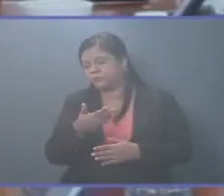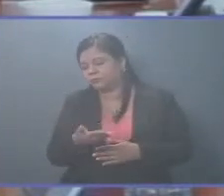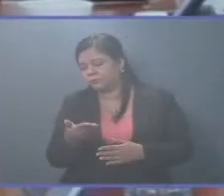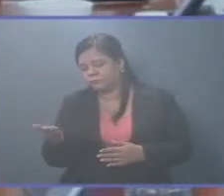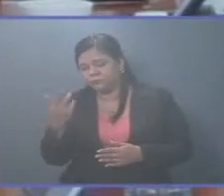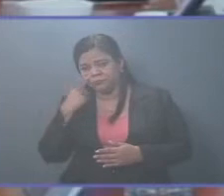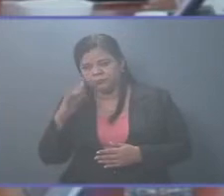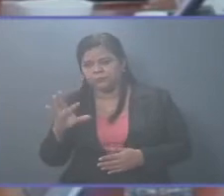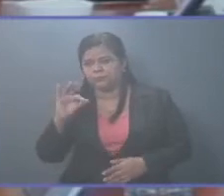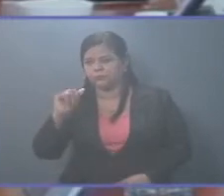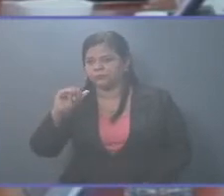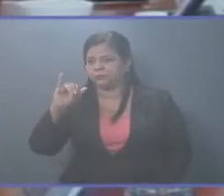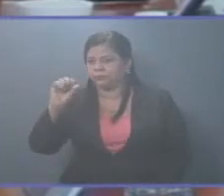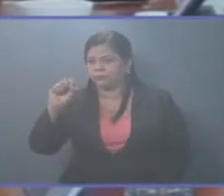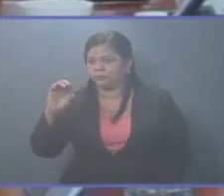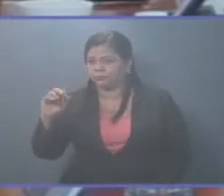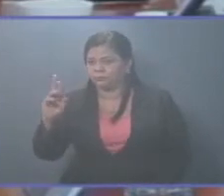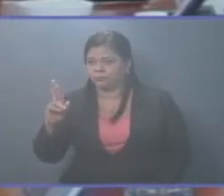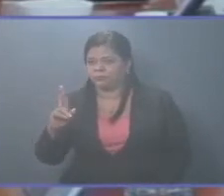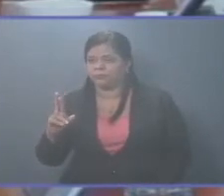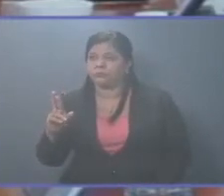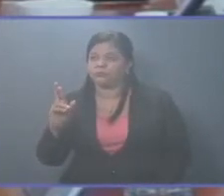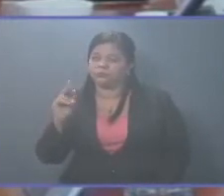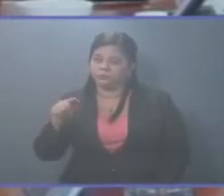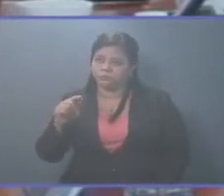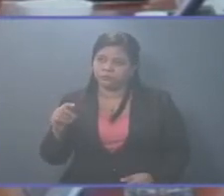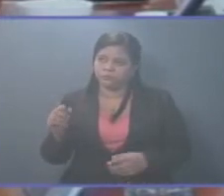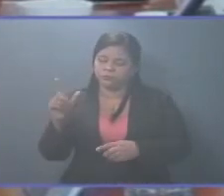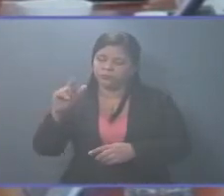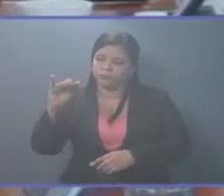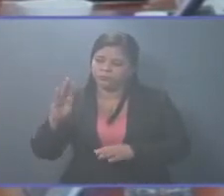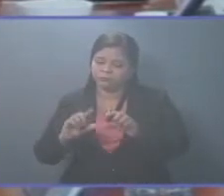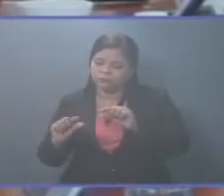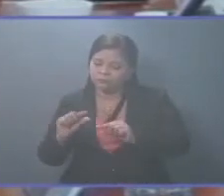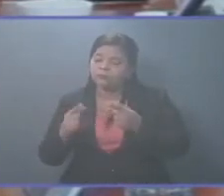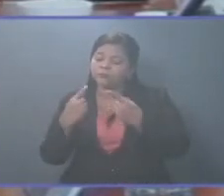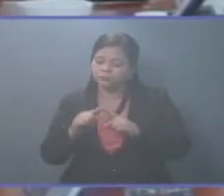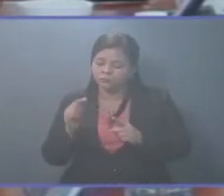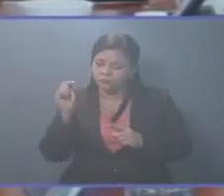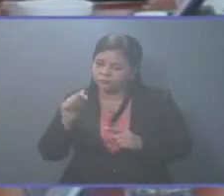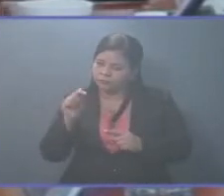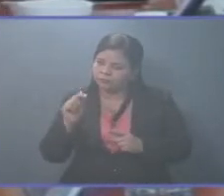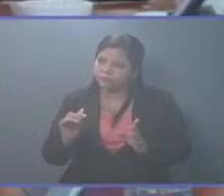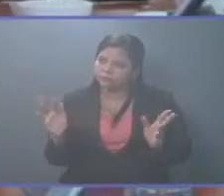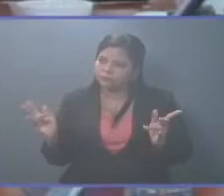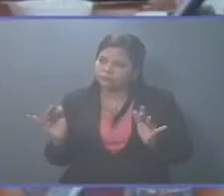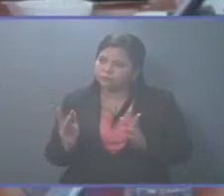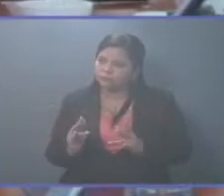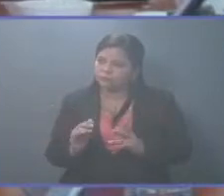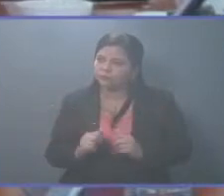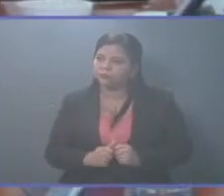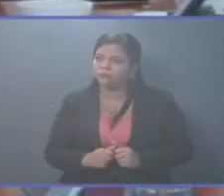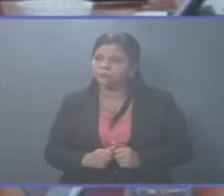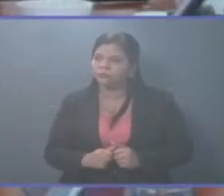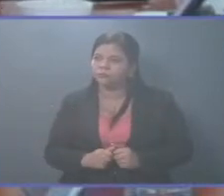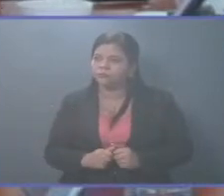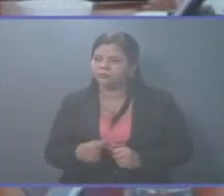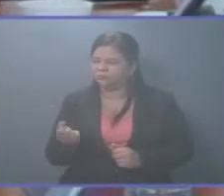de Pfizer, ¿verdad? En esa reunión, pues, que fue ahorita en